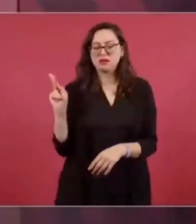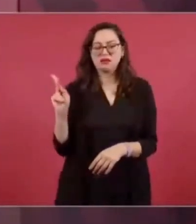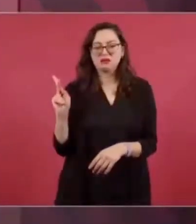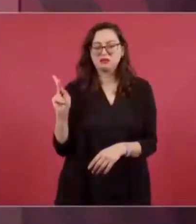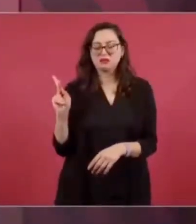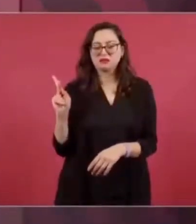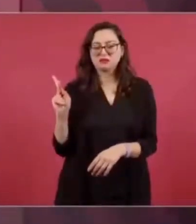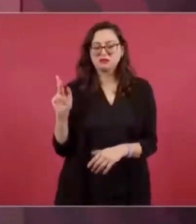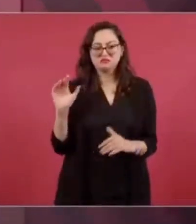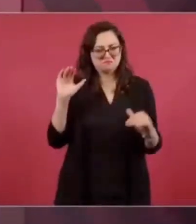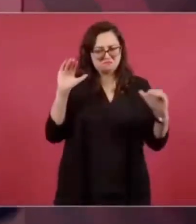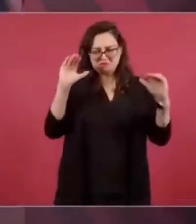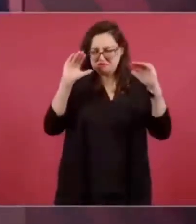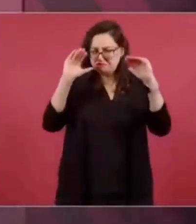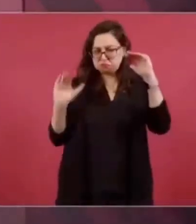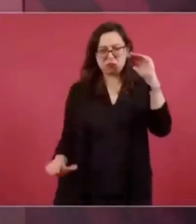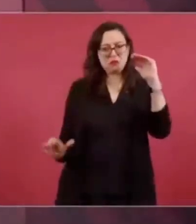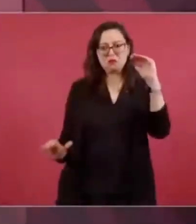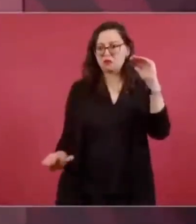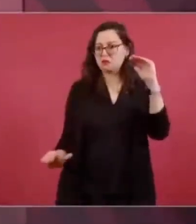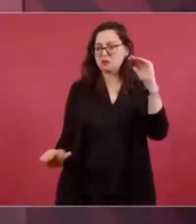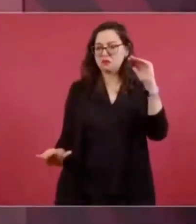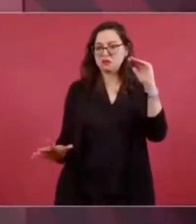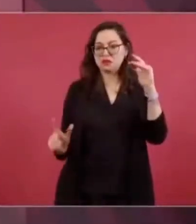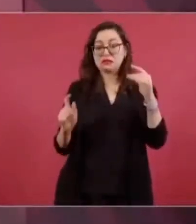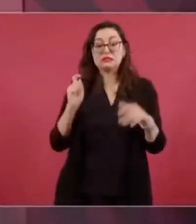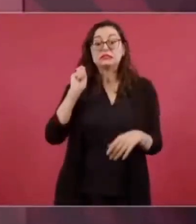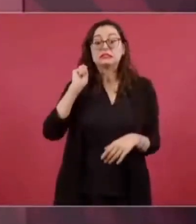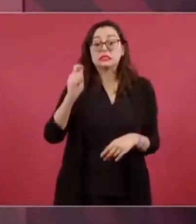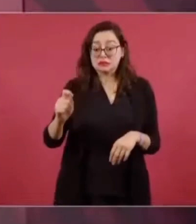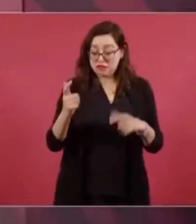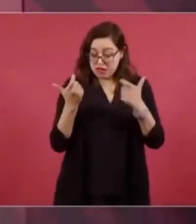económica y social. Unos cuantos